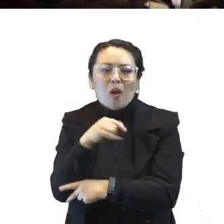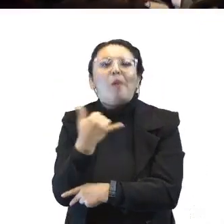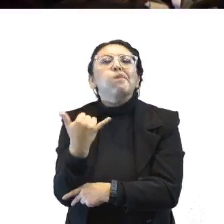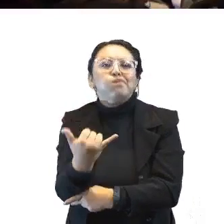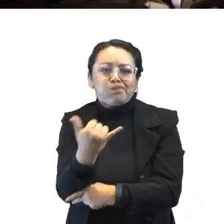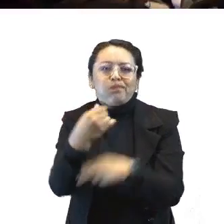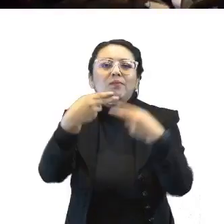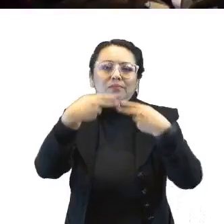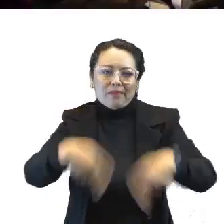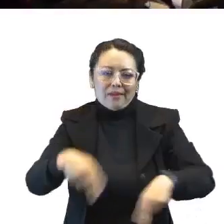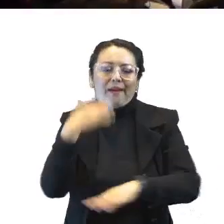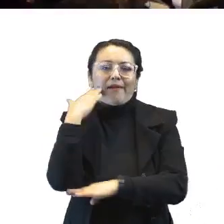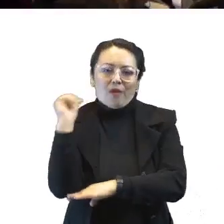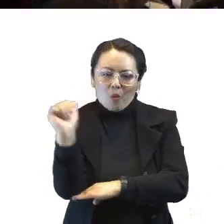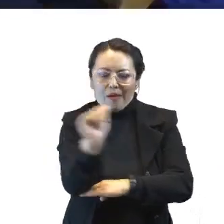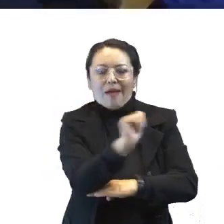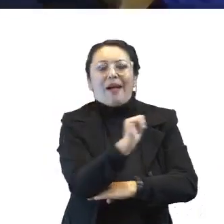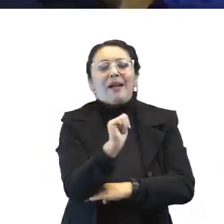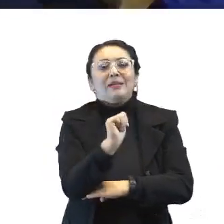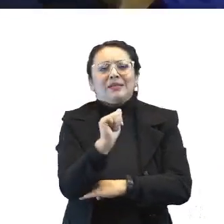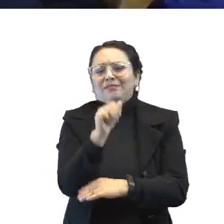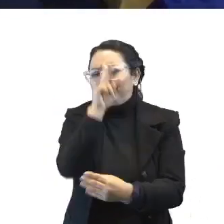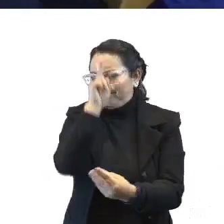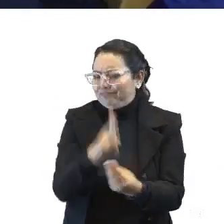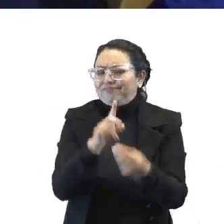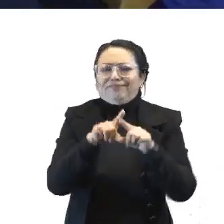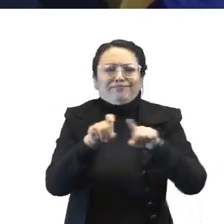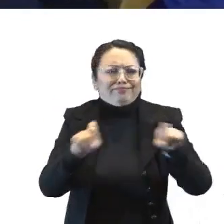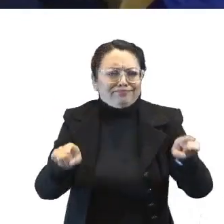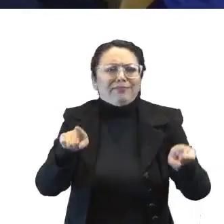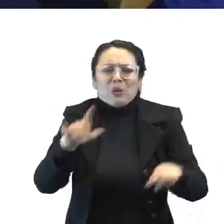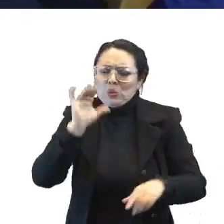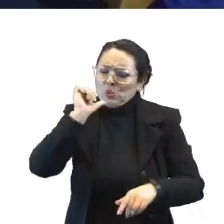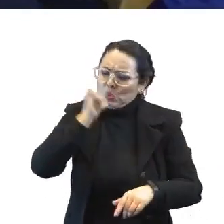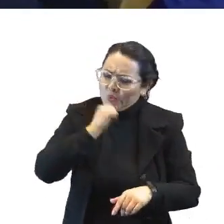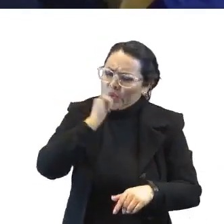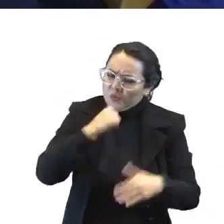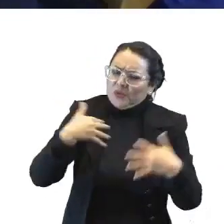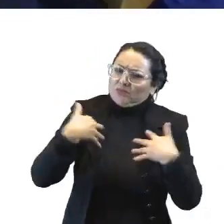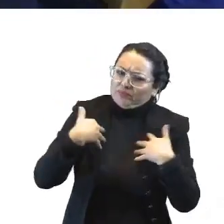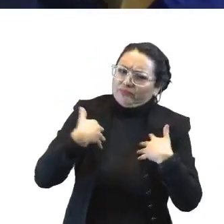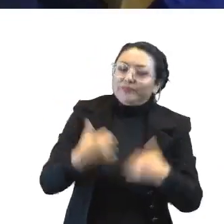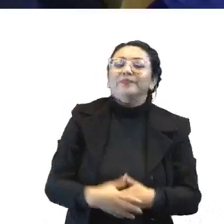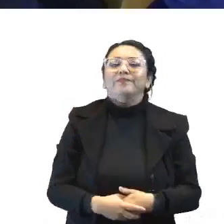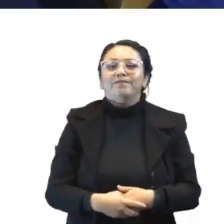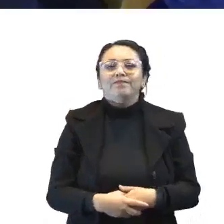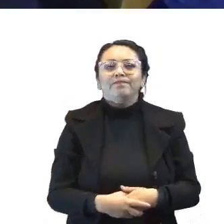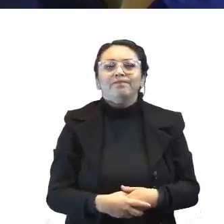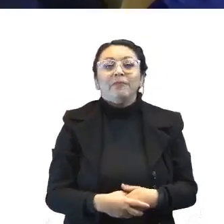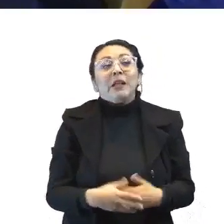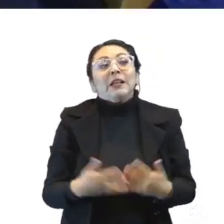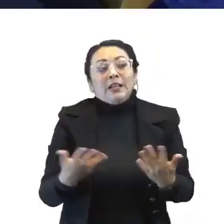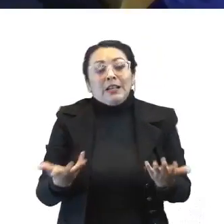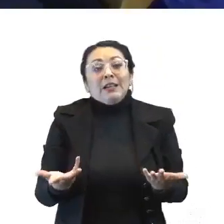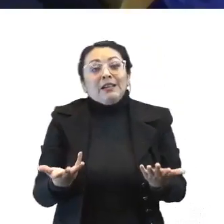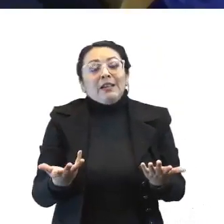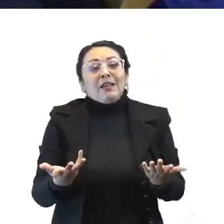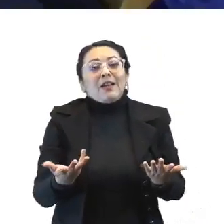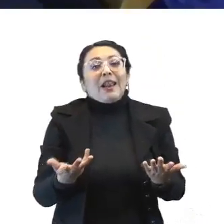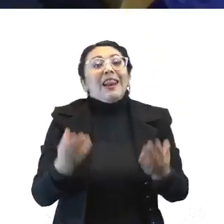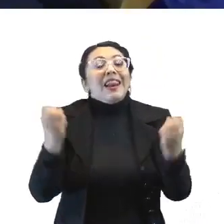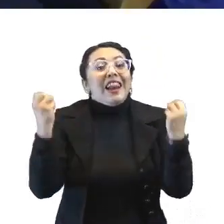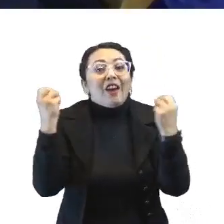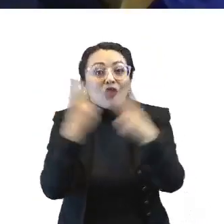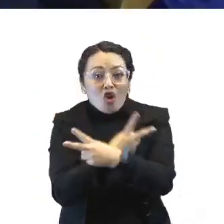que las mujeres en su diversidad han vivido. Creo que es importante tener en cuenta que las